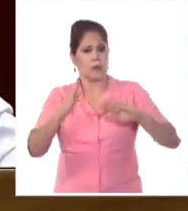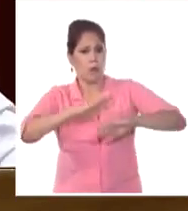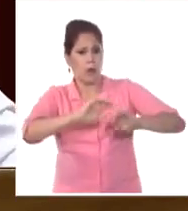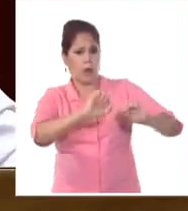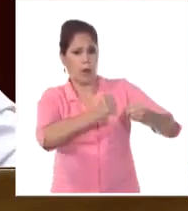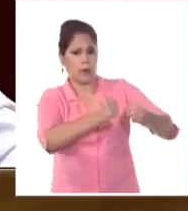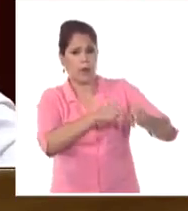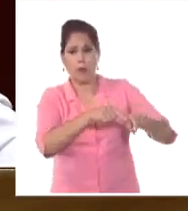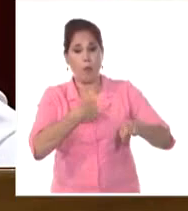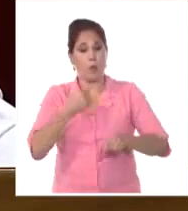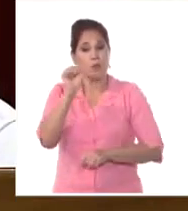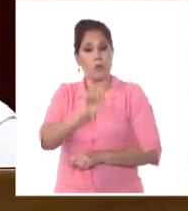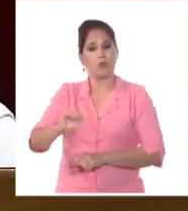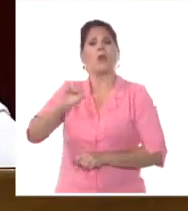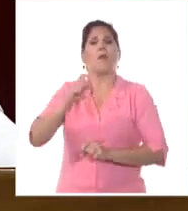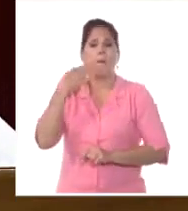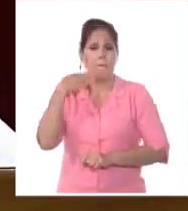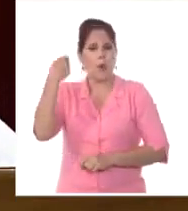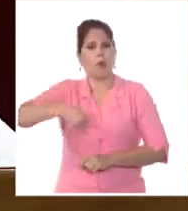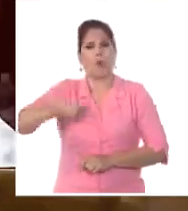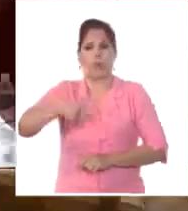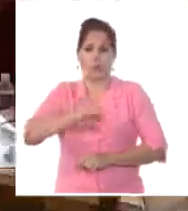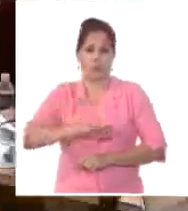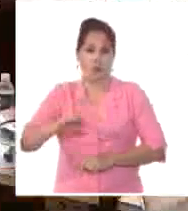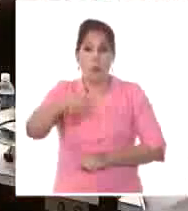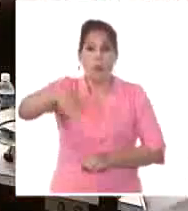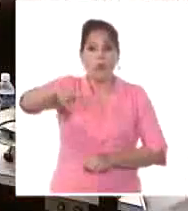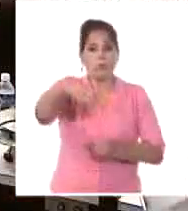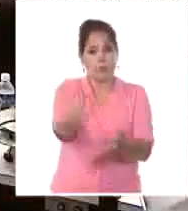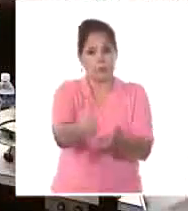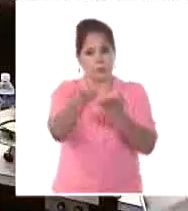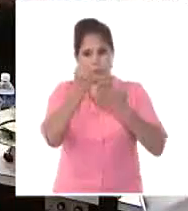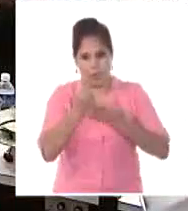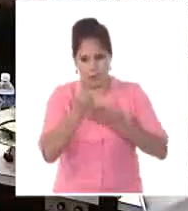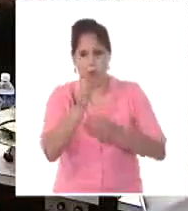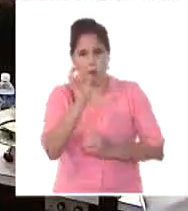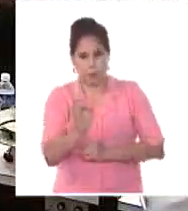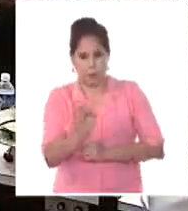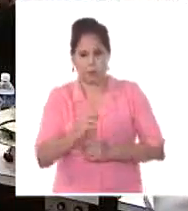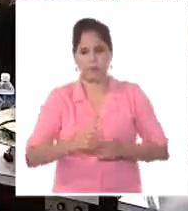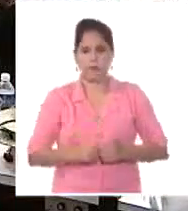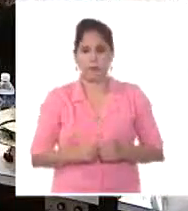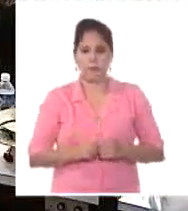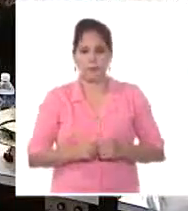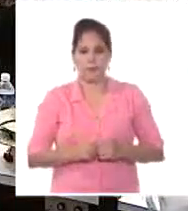eso nunca hemos estado solos en nuestra lucha. Ustedes son un ejemplo.